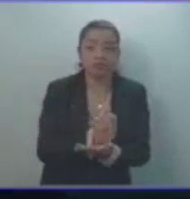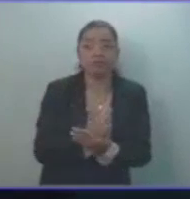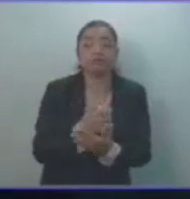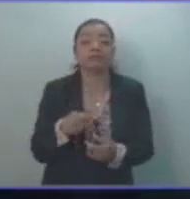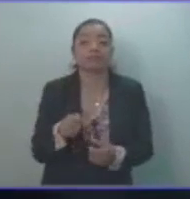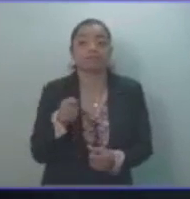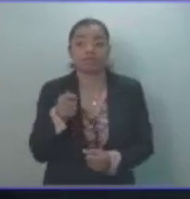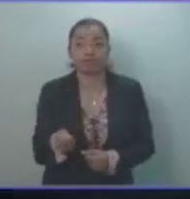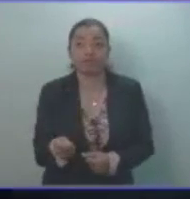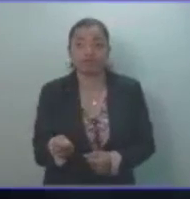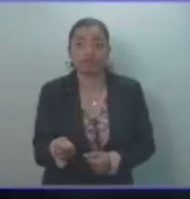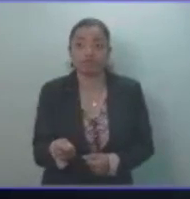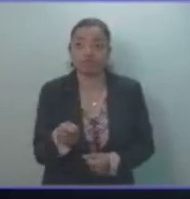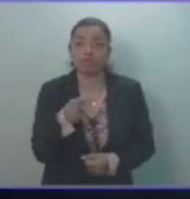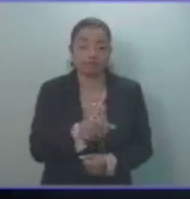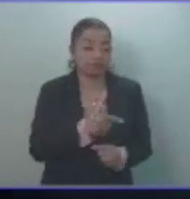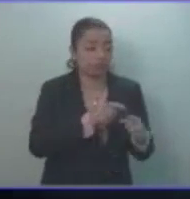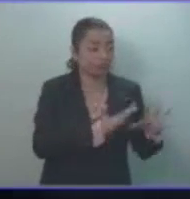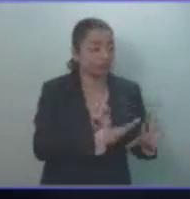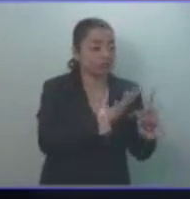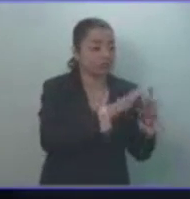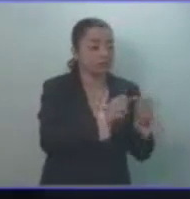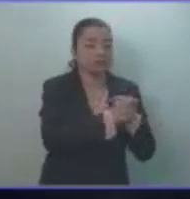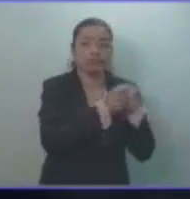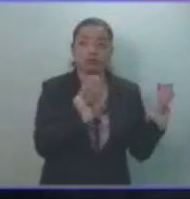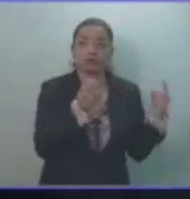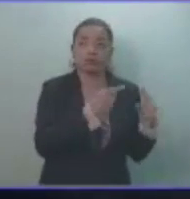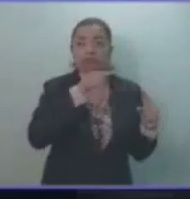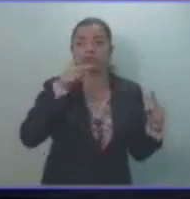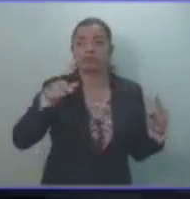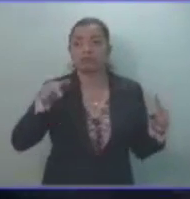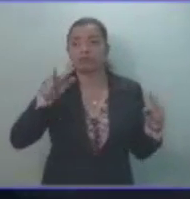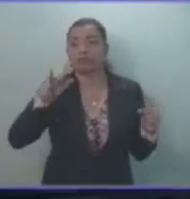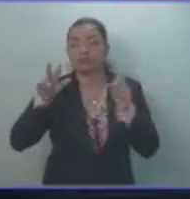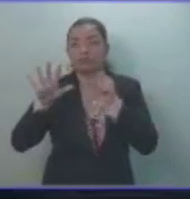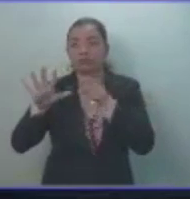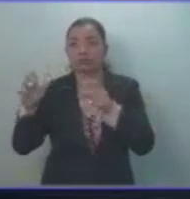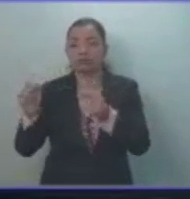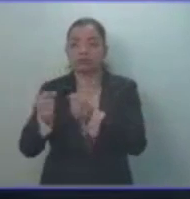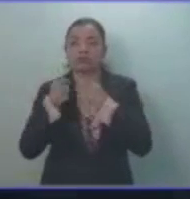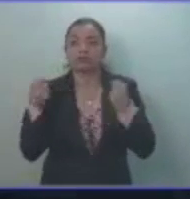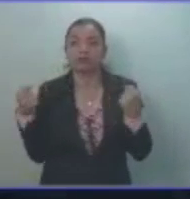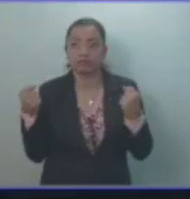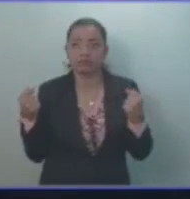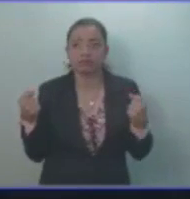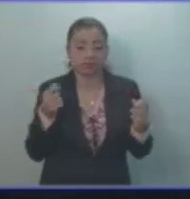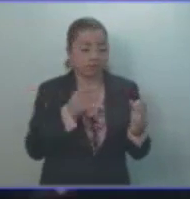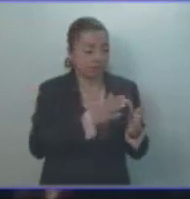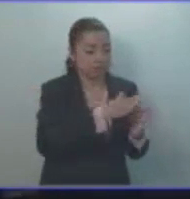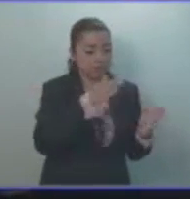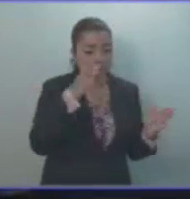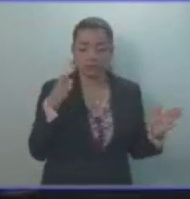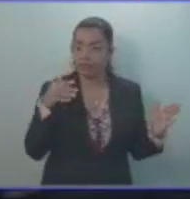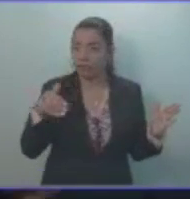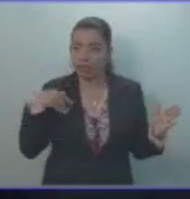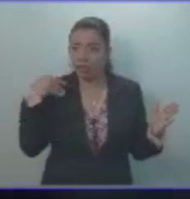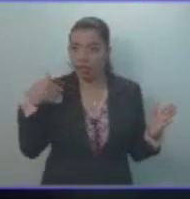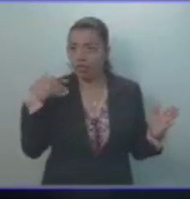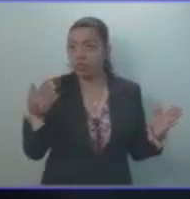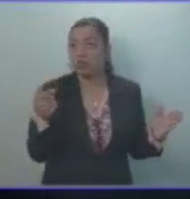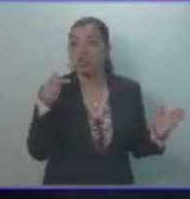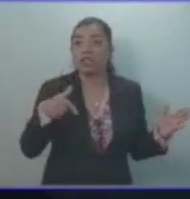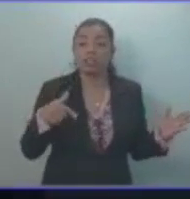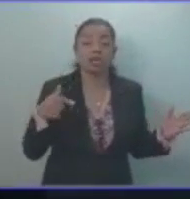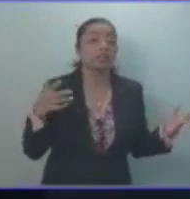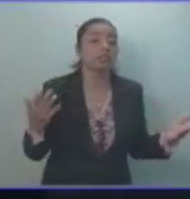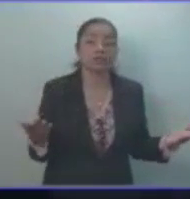automática, comienza con 16 millones y termina en 36 millones al final del ejercicio fiscal. Eso